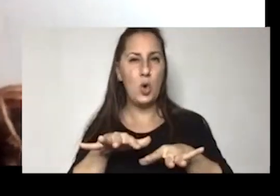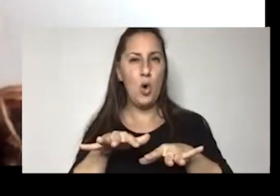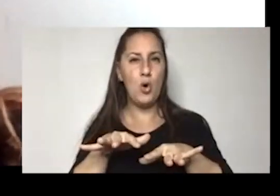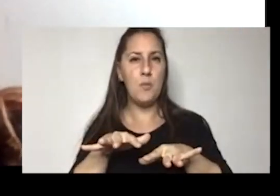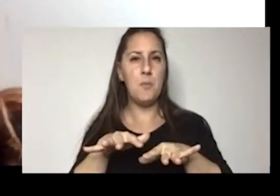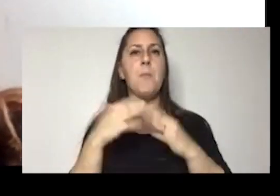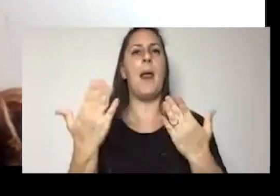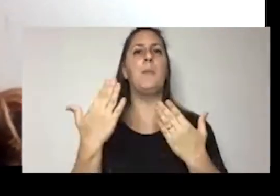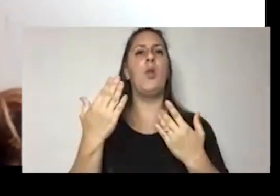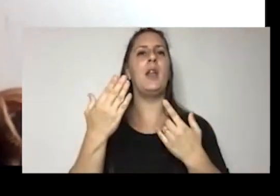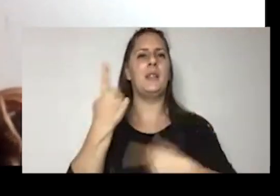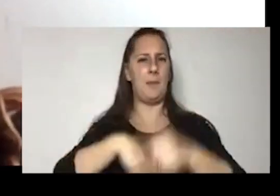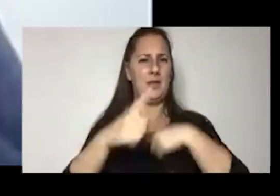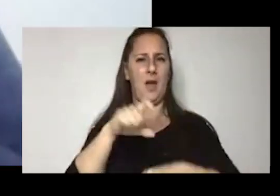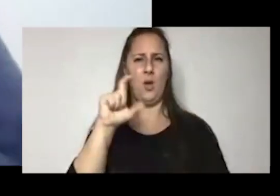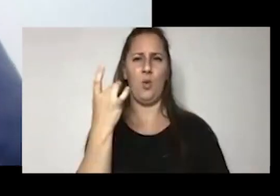CUR.